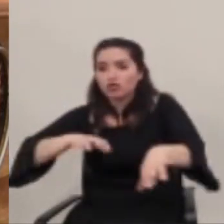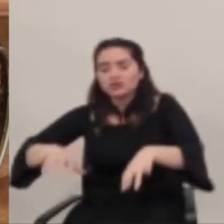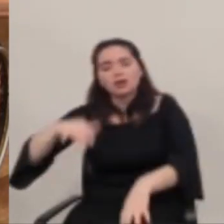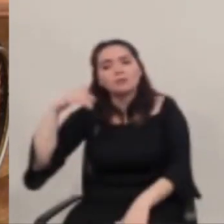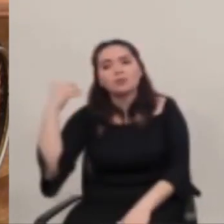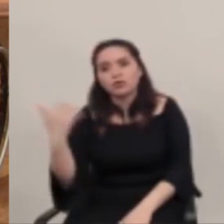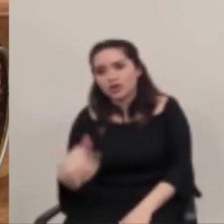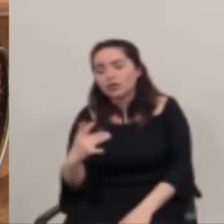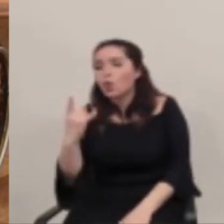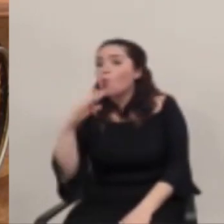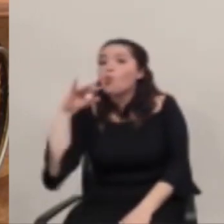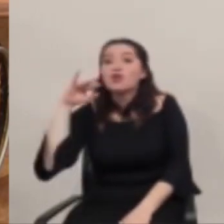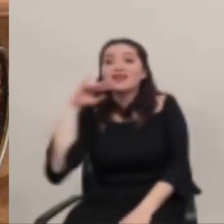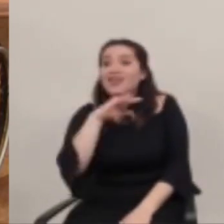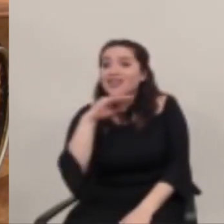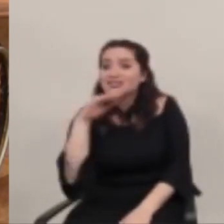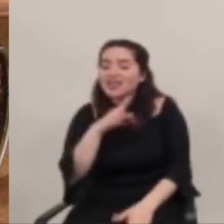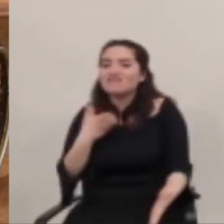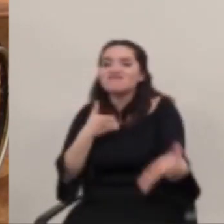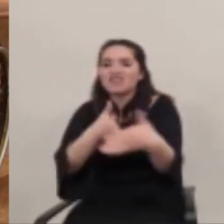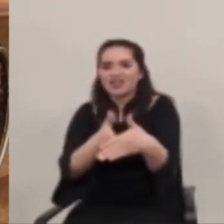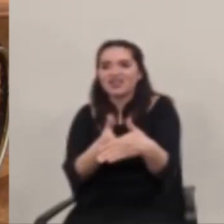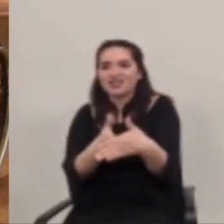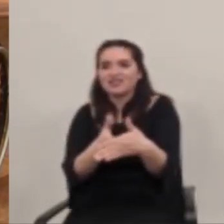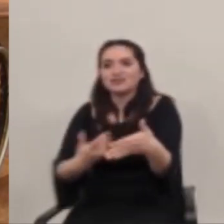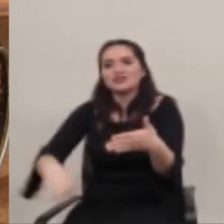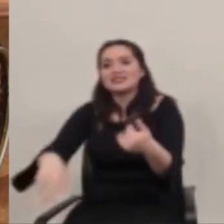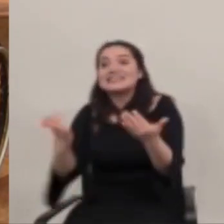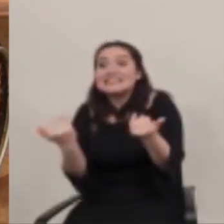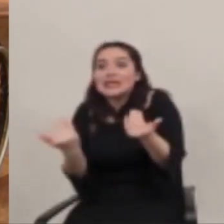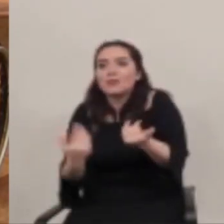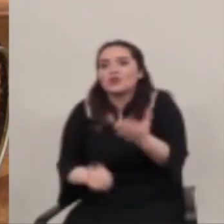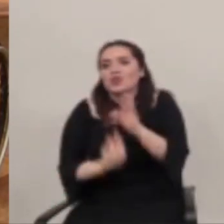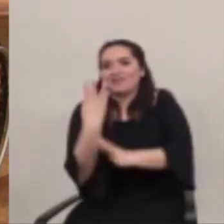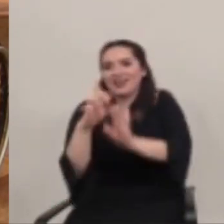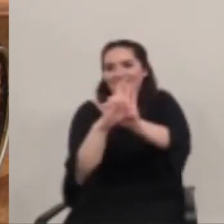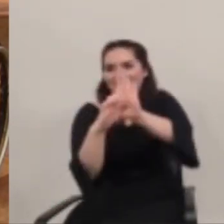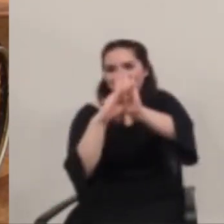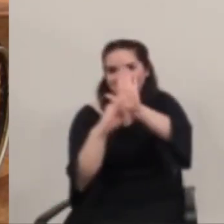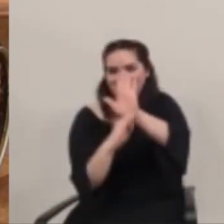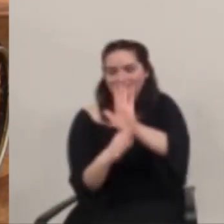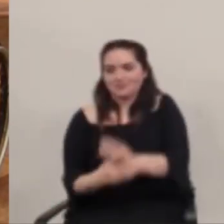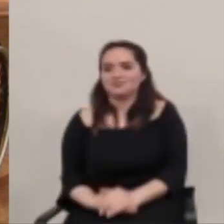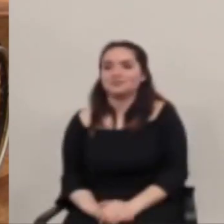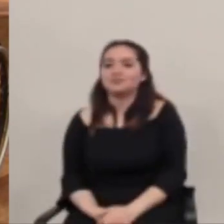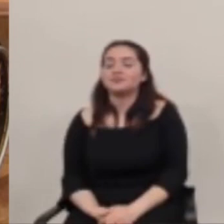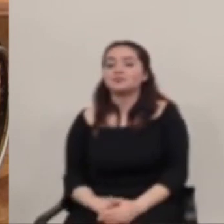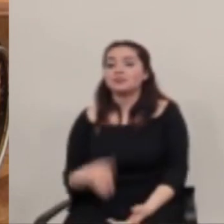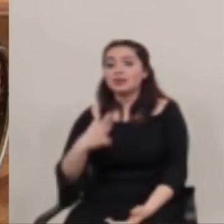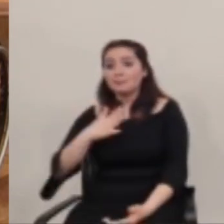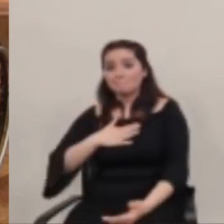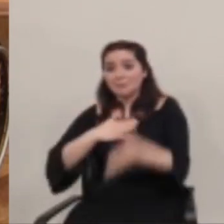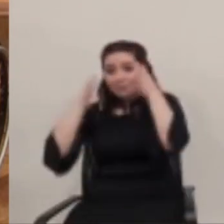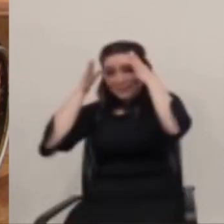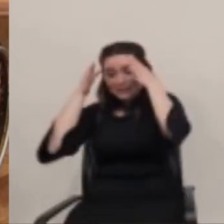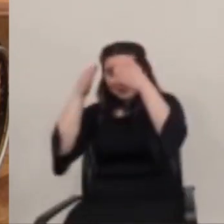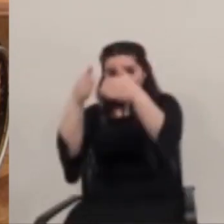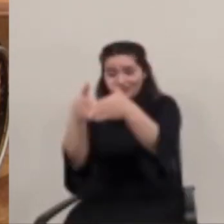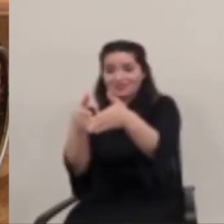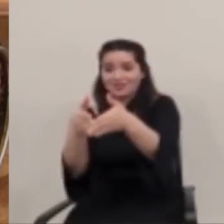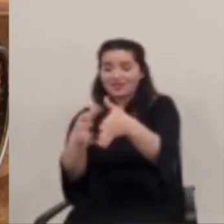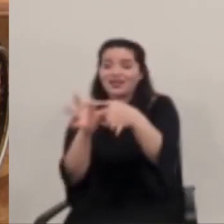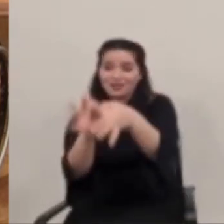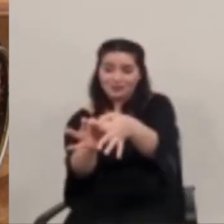urgentes en las barreras que vemos que hacen necesaria una política así? Mira, desde mi perspectiva, bueno, agradezco haber estado en este